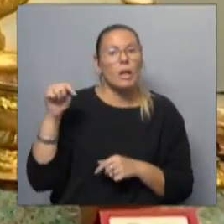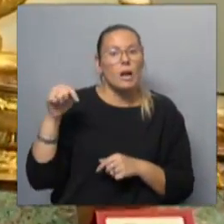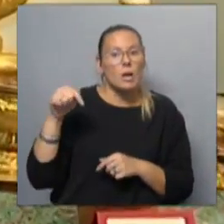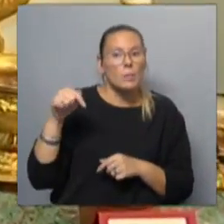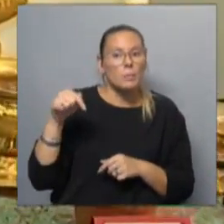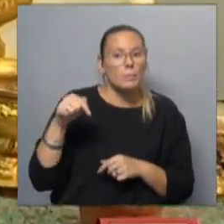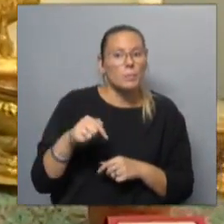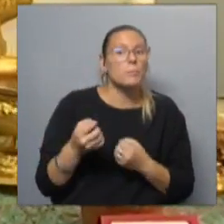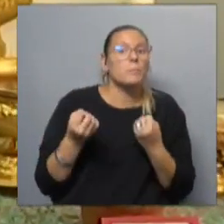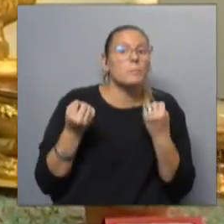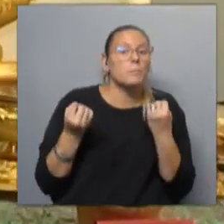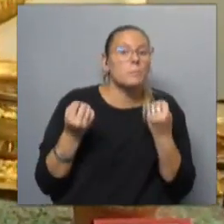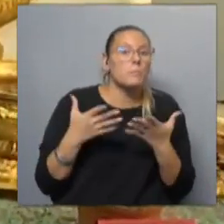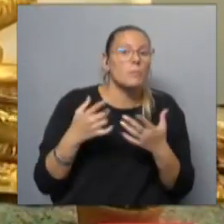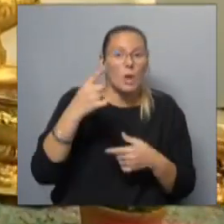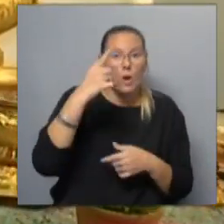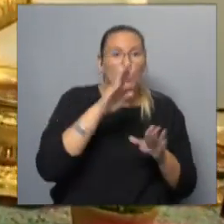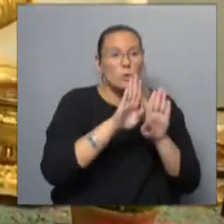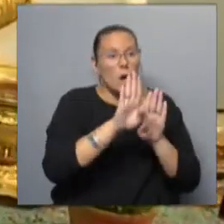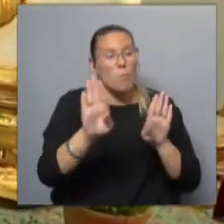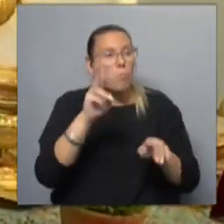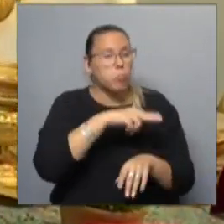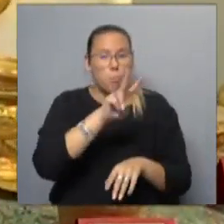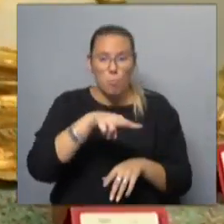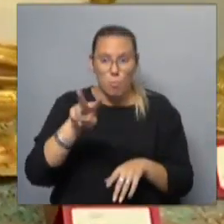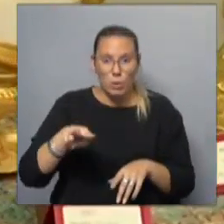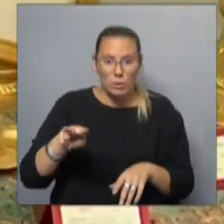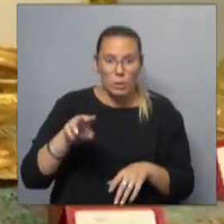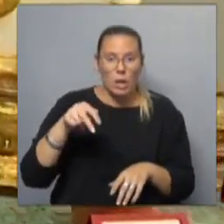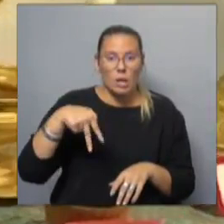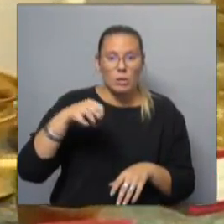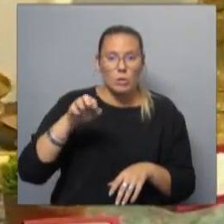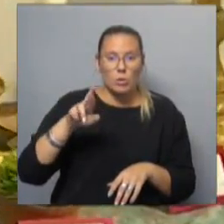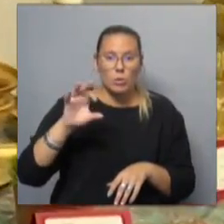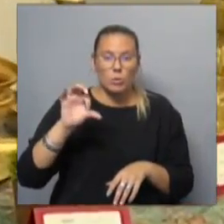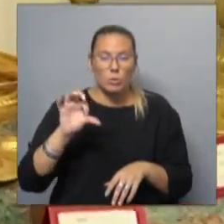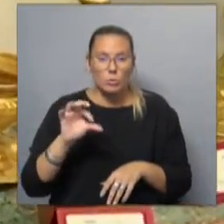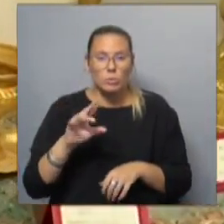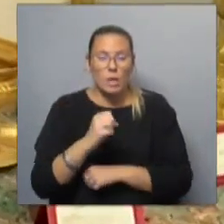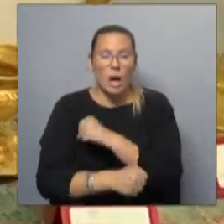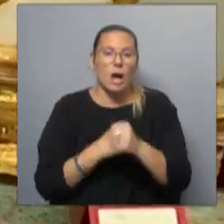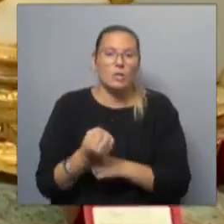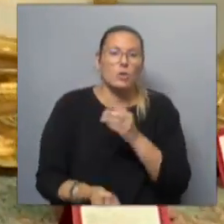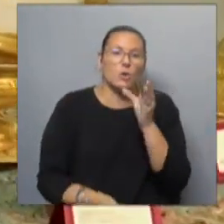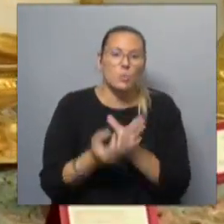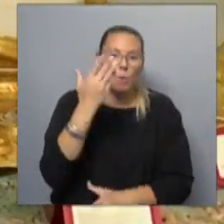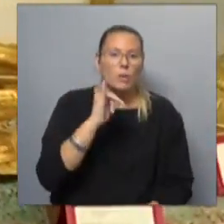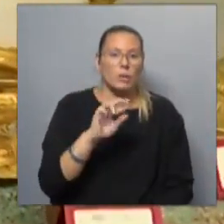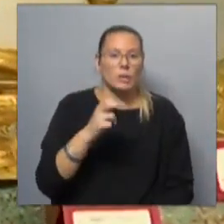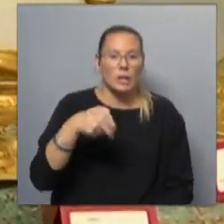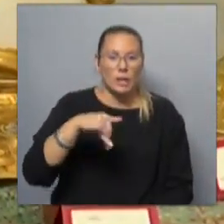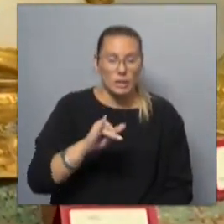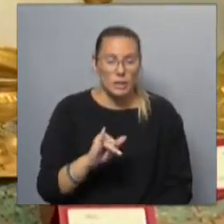acá hoy porque hay una exposición del Nowruz, que es el Año Nuevo iraní, que